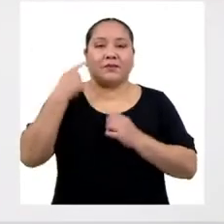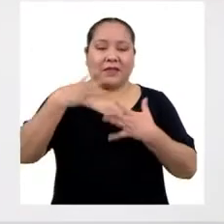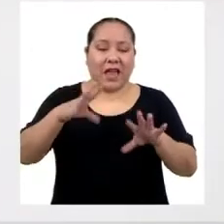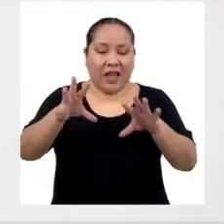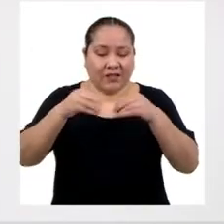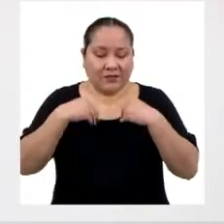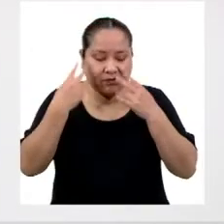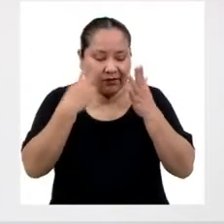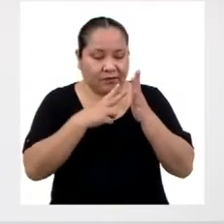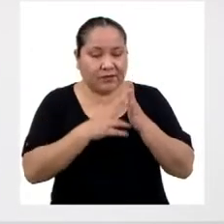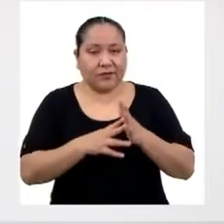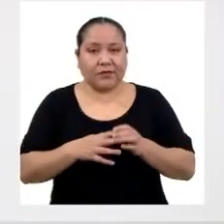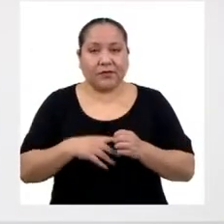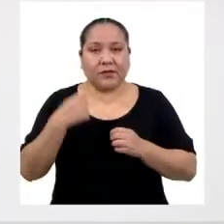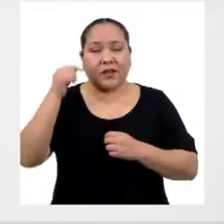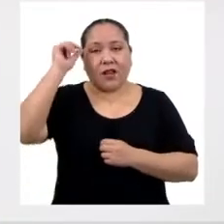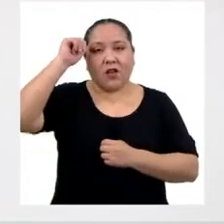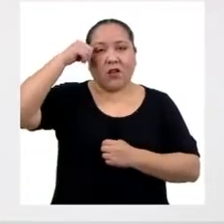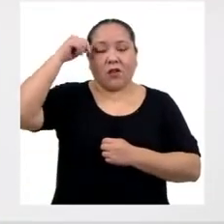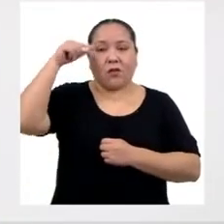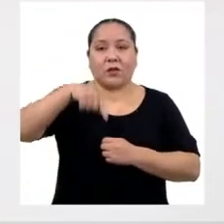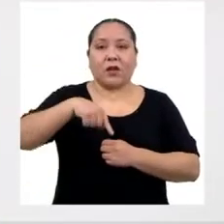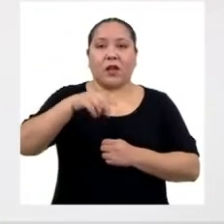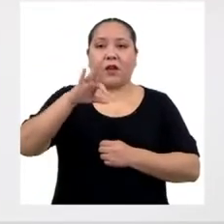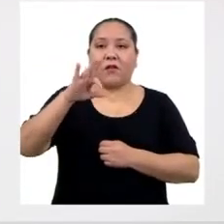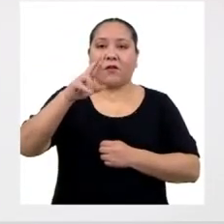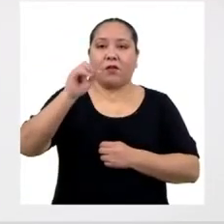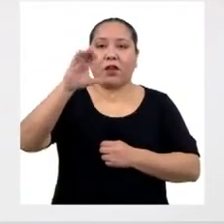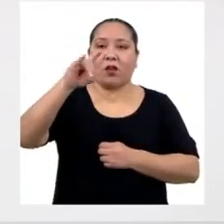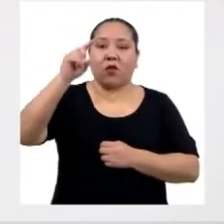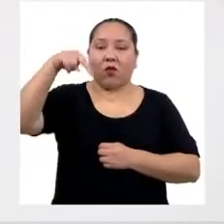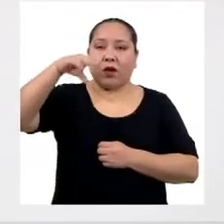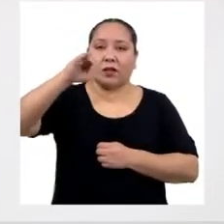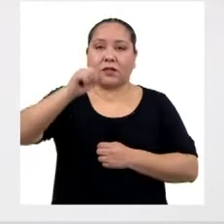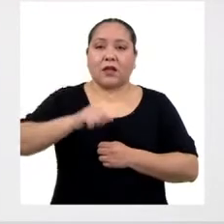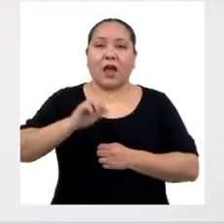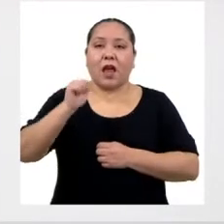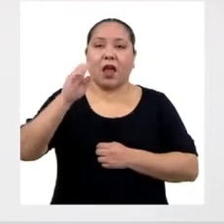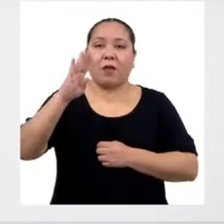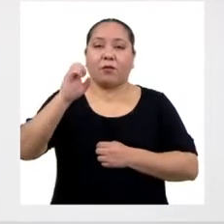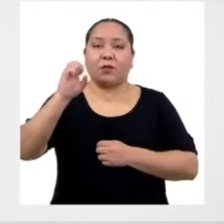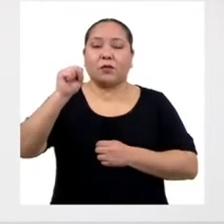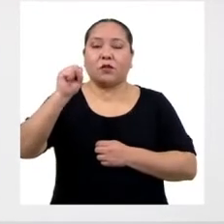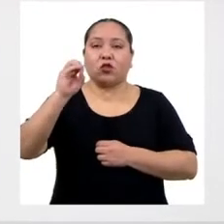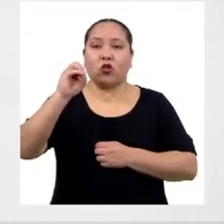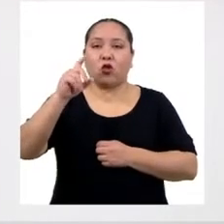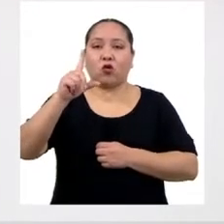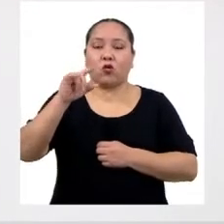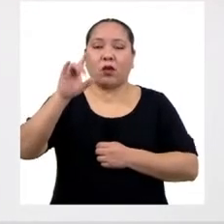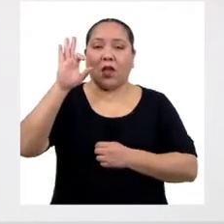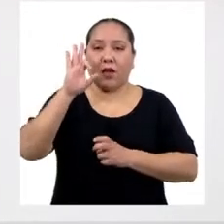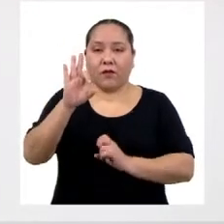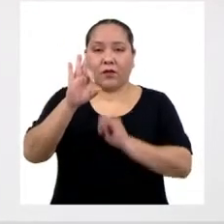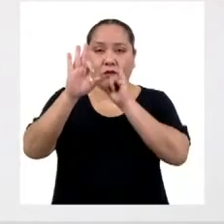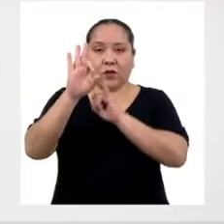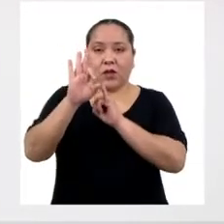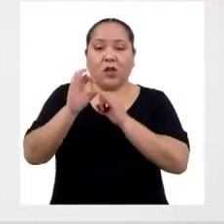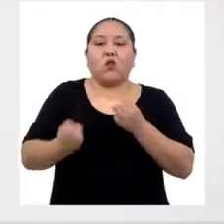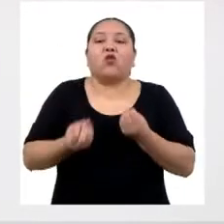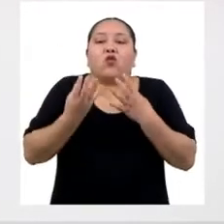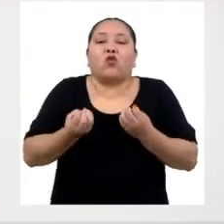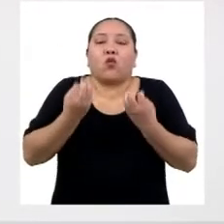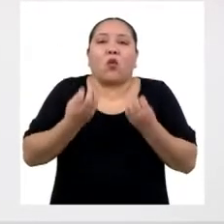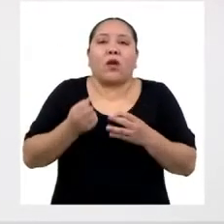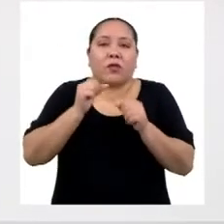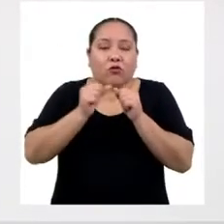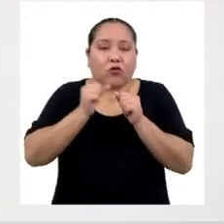Recibido. Recordemos que la frecuencia absoluta f sub i es el número de veces que aparece un determinado valor en nuestro